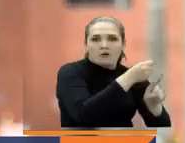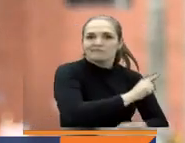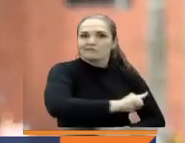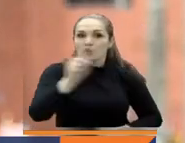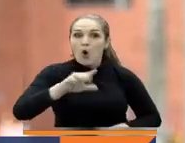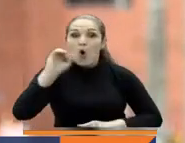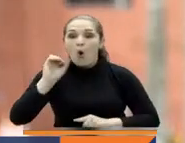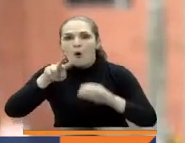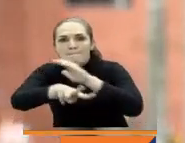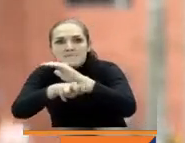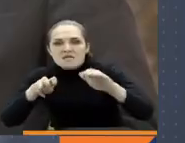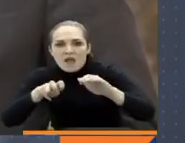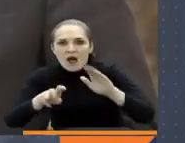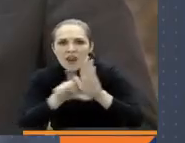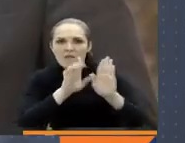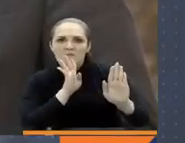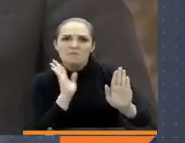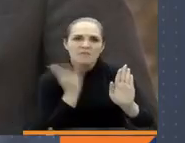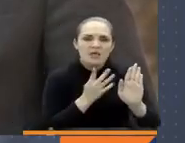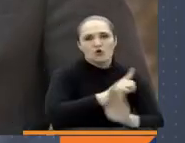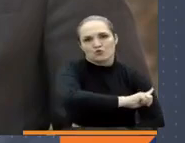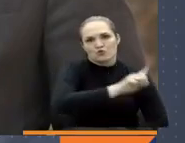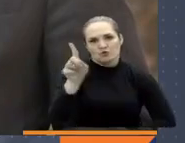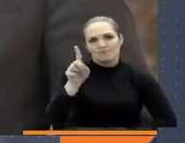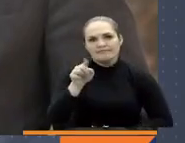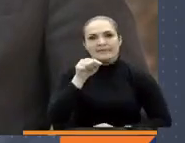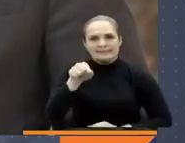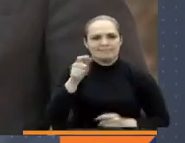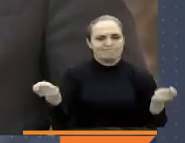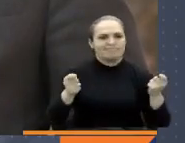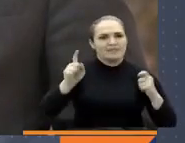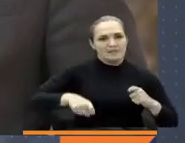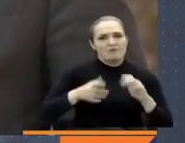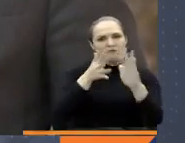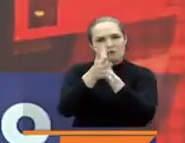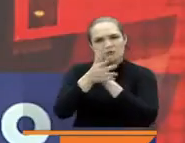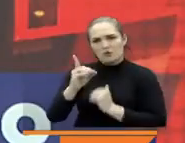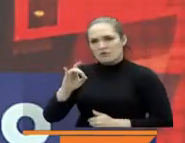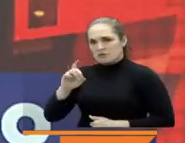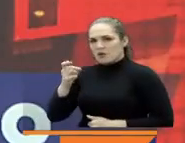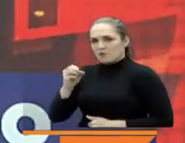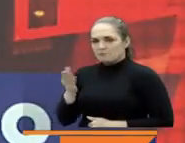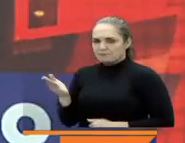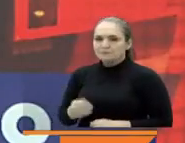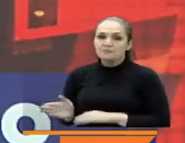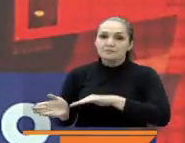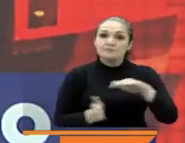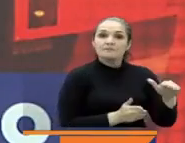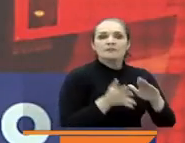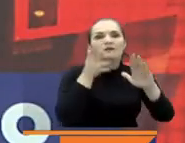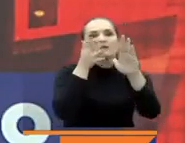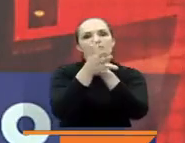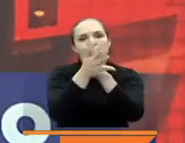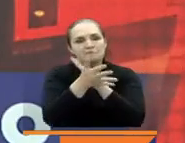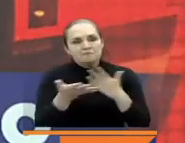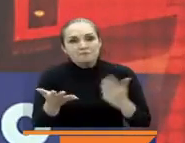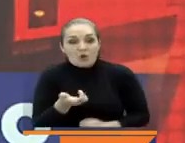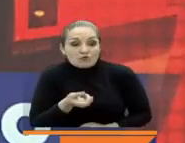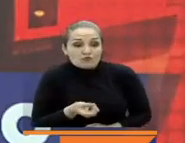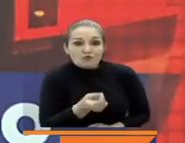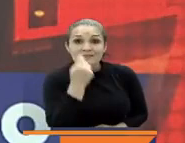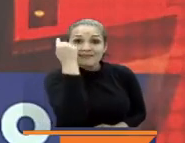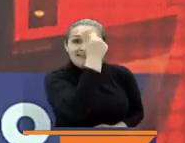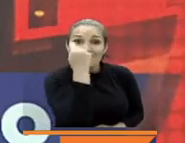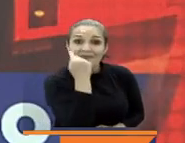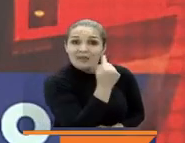sentido. Diego Giraldo, en RTVC Noticias, conectados 24/7. Feliz tarde, Diego. Y Transmilenio podría suspender la operación en septiembre de este año